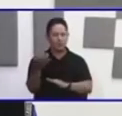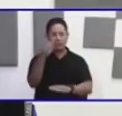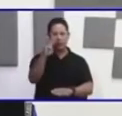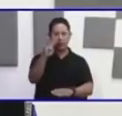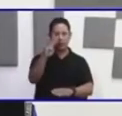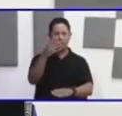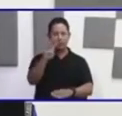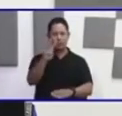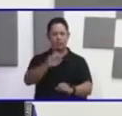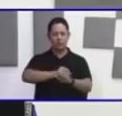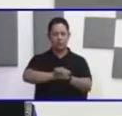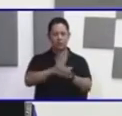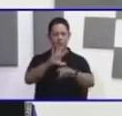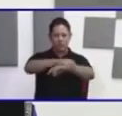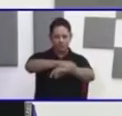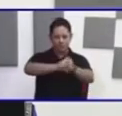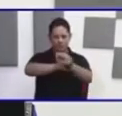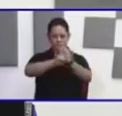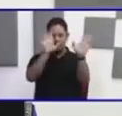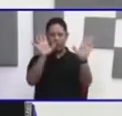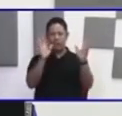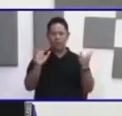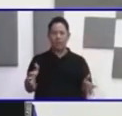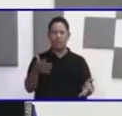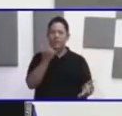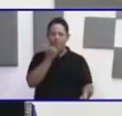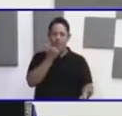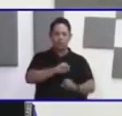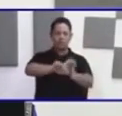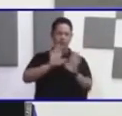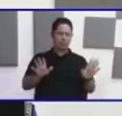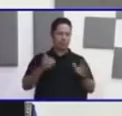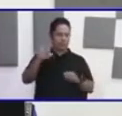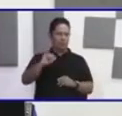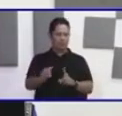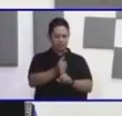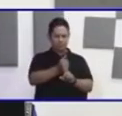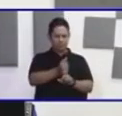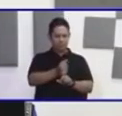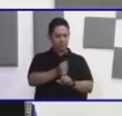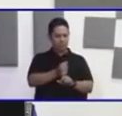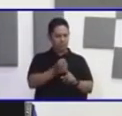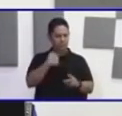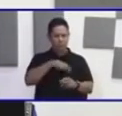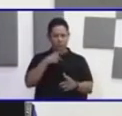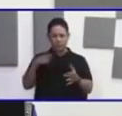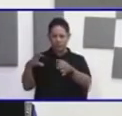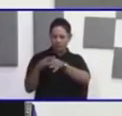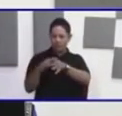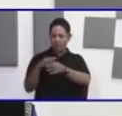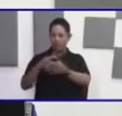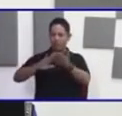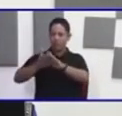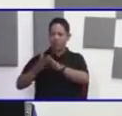que se han esclarecido. Y aquí vale la pena mencionar el trabajo articulado con la comunidad.